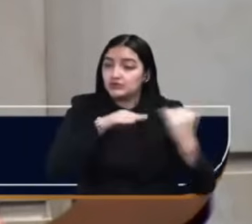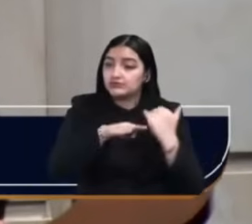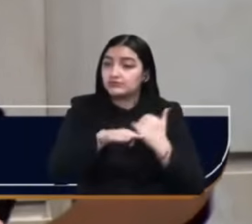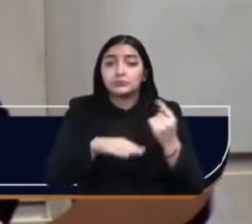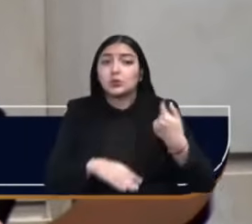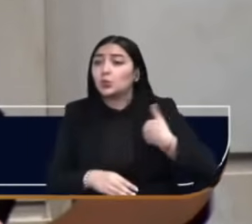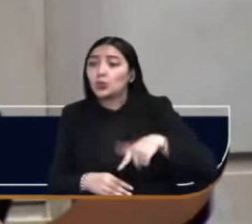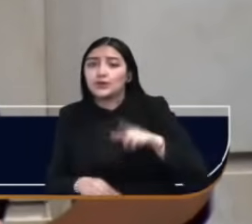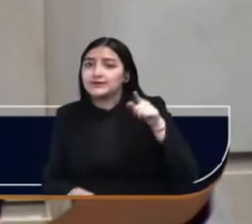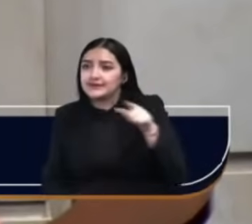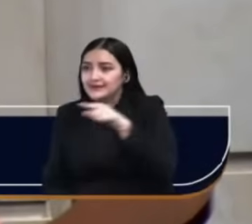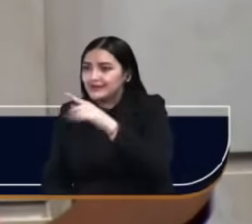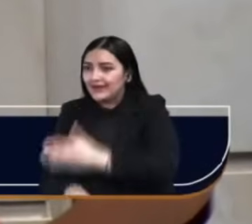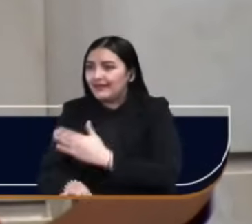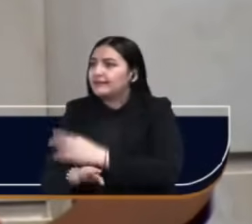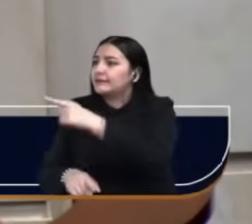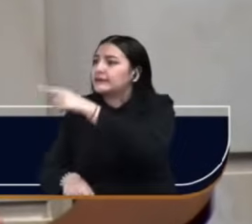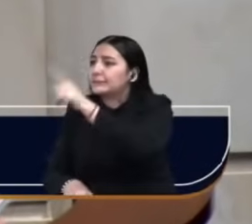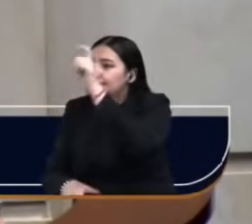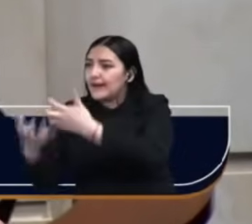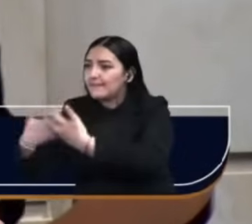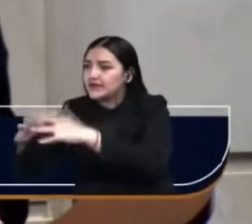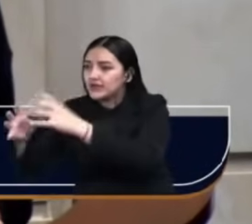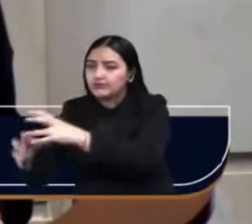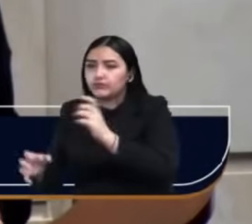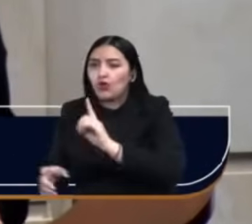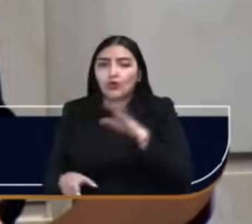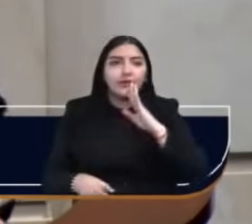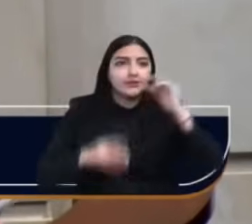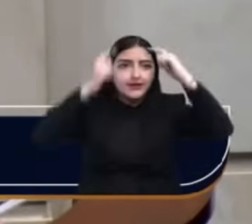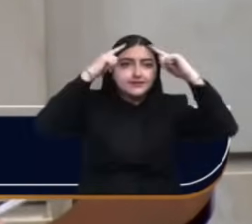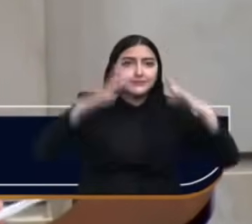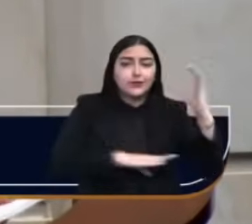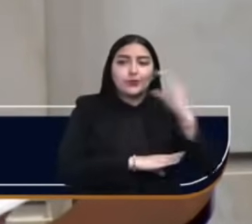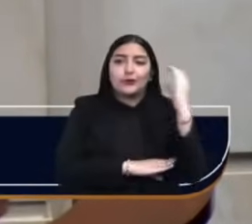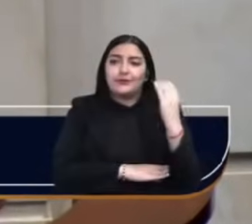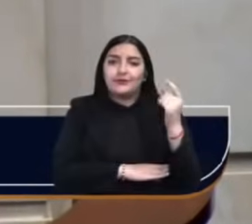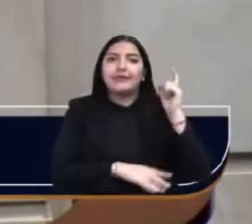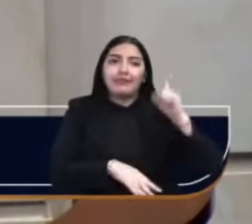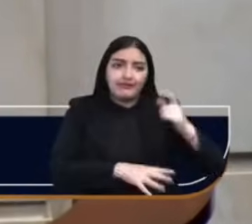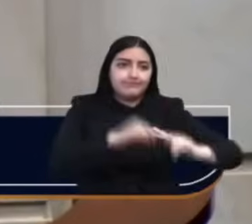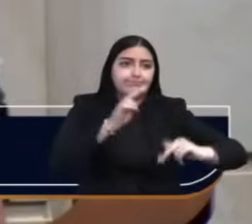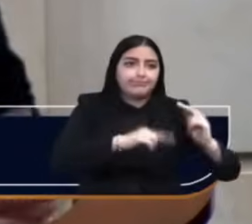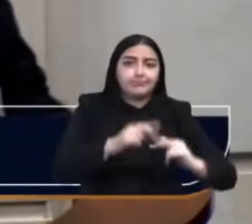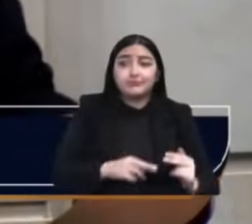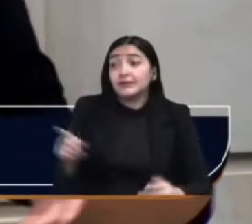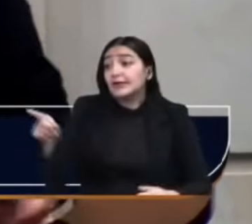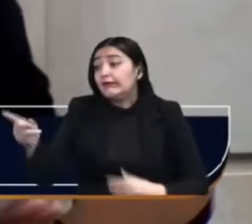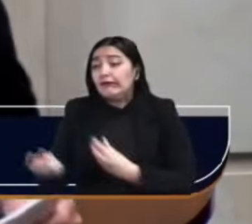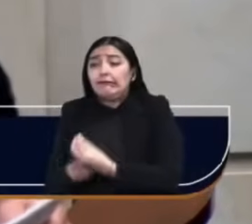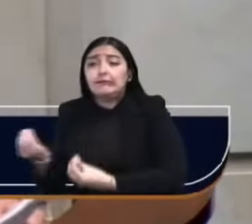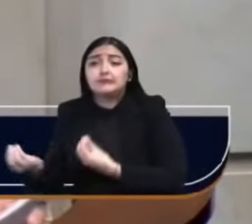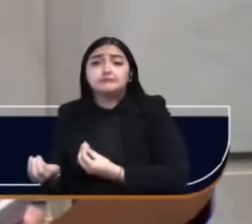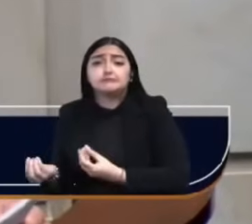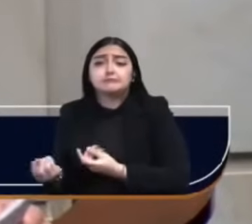no es el concesionario quien tiene que reparar la vía, es el Estado colombiano. Y mientras tanto, ellos